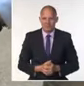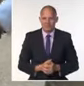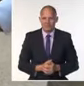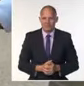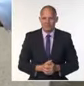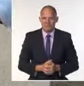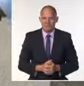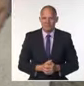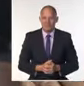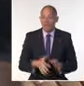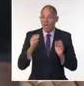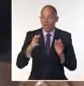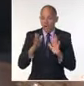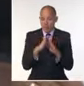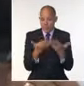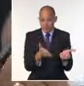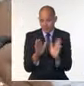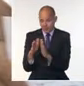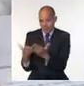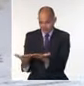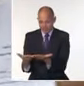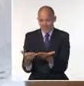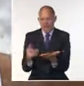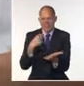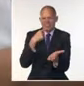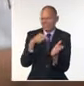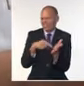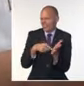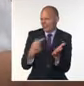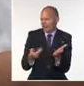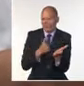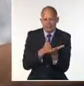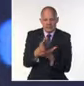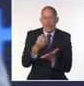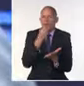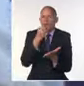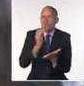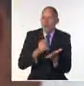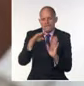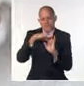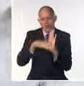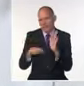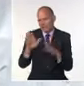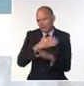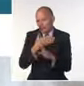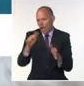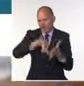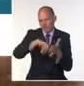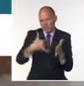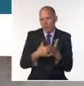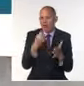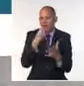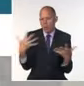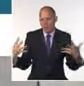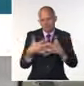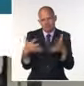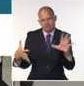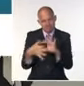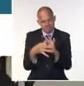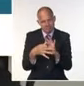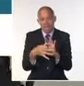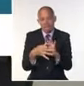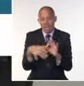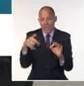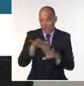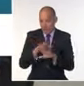El documento plantea una hoja de ruta para desarrollar programas, proyectos y acciones de cooperación,